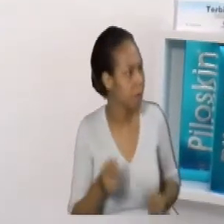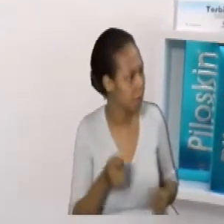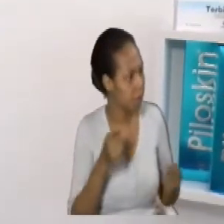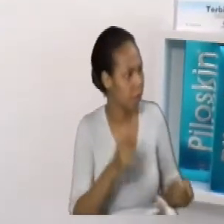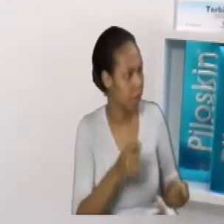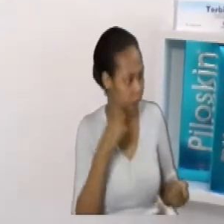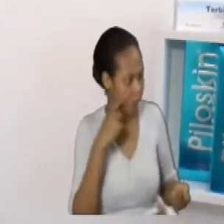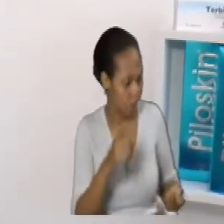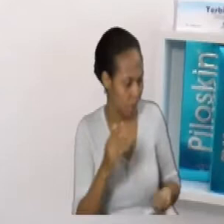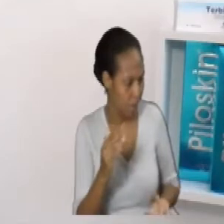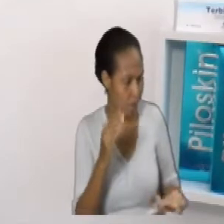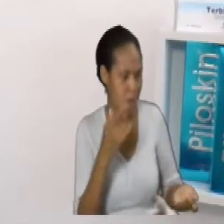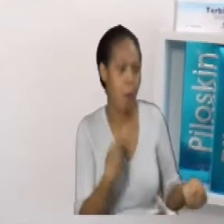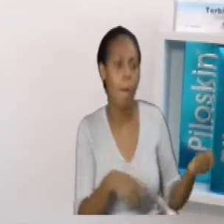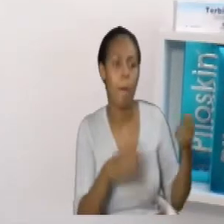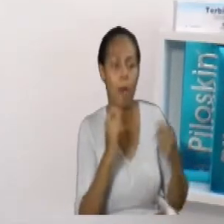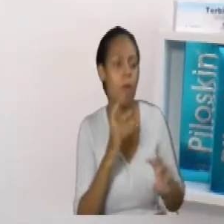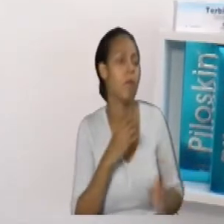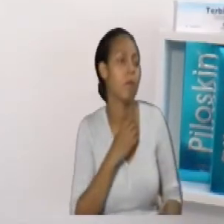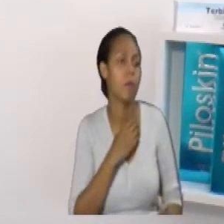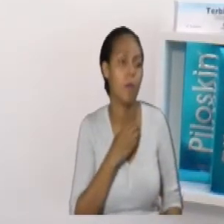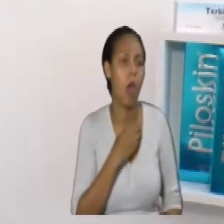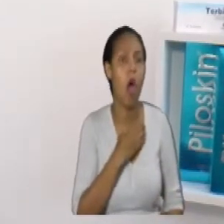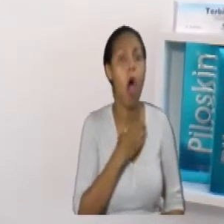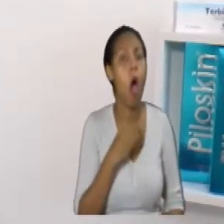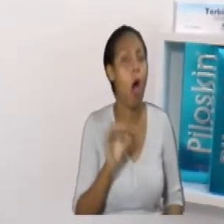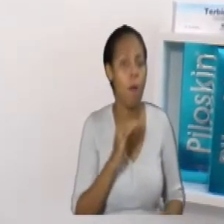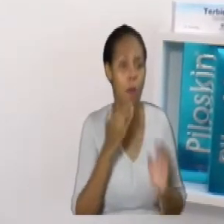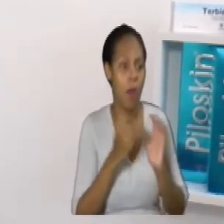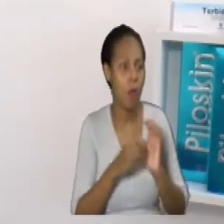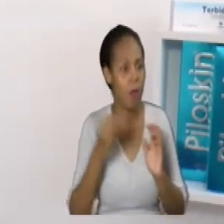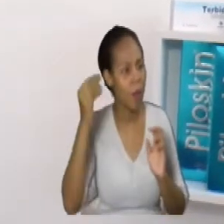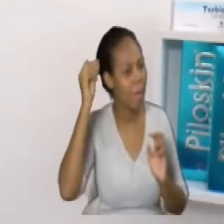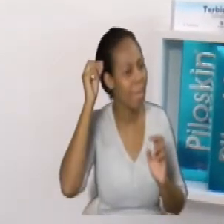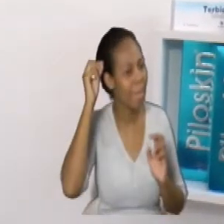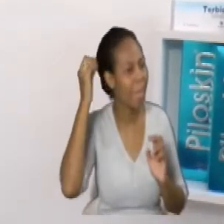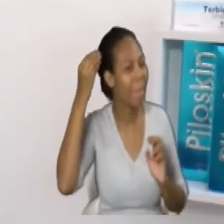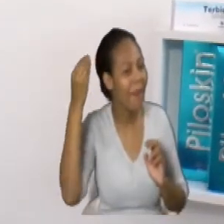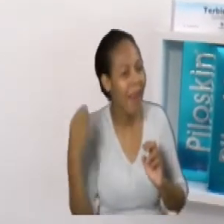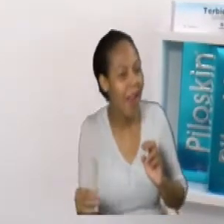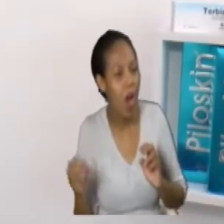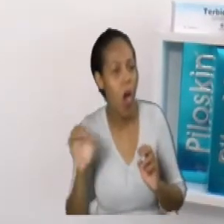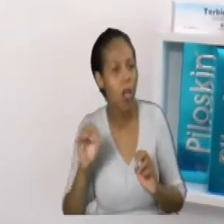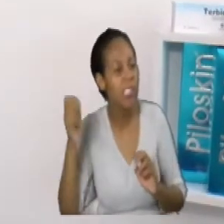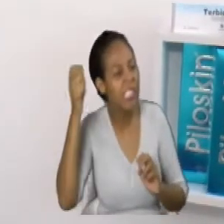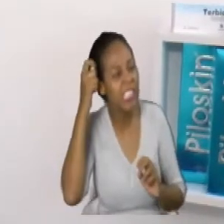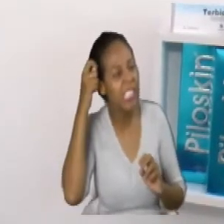cabello fuerte y la caspa. Le tenemos la solución.